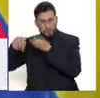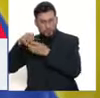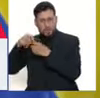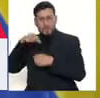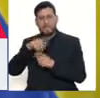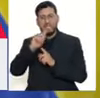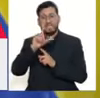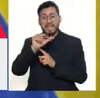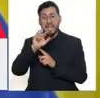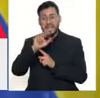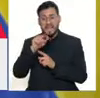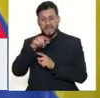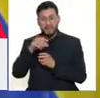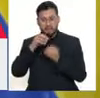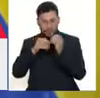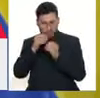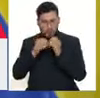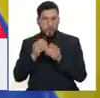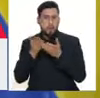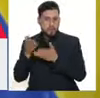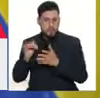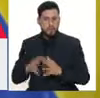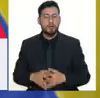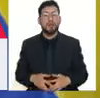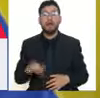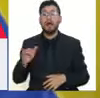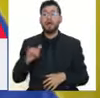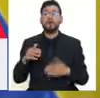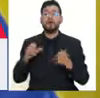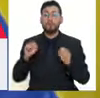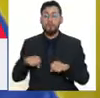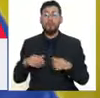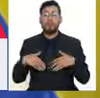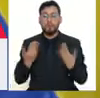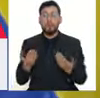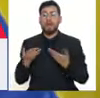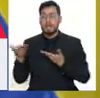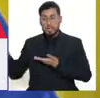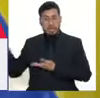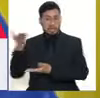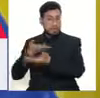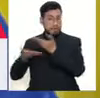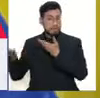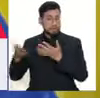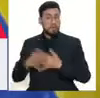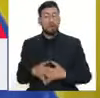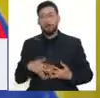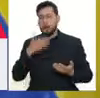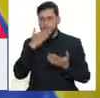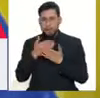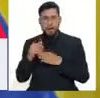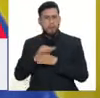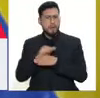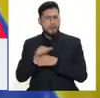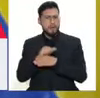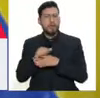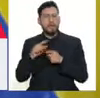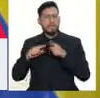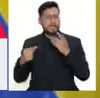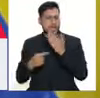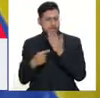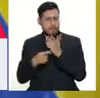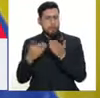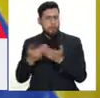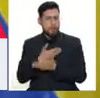refinería de Talara, así como la necesidad de adoptar e intercambiar buenas prácticas y